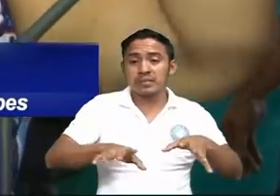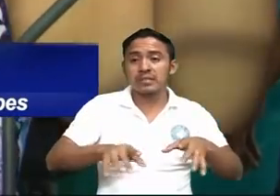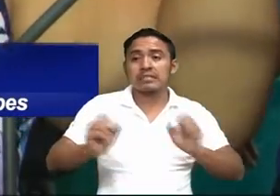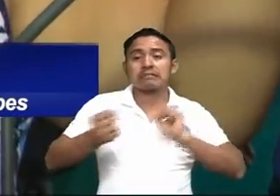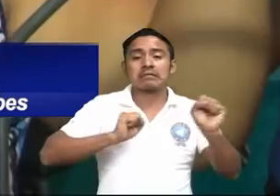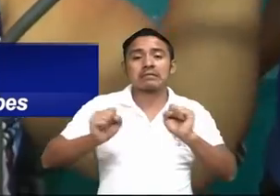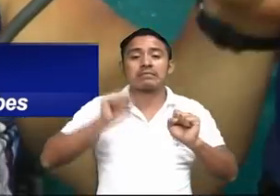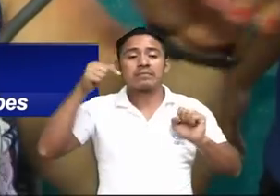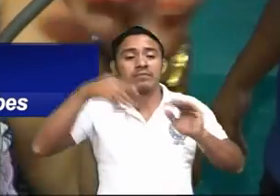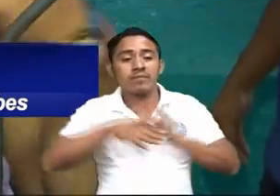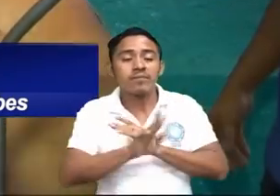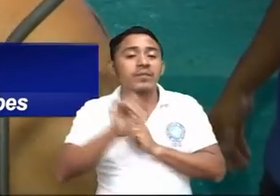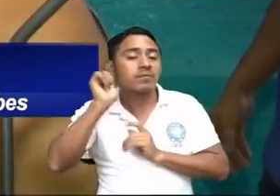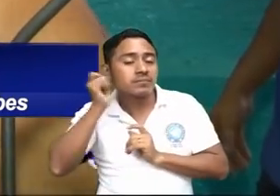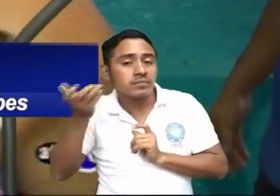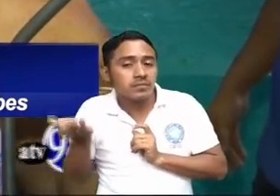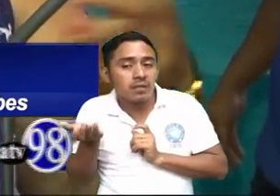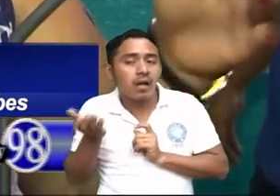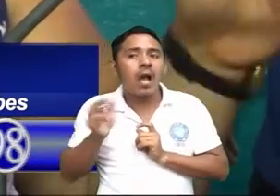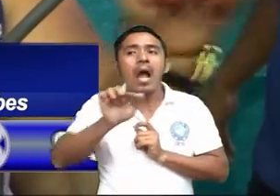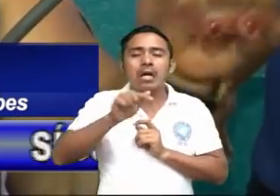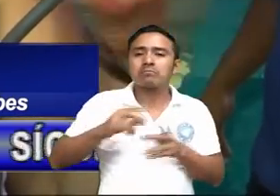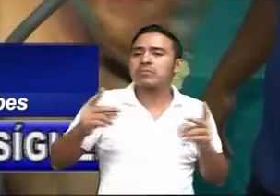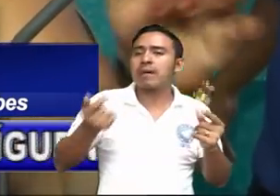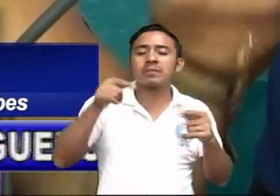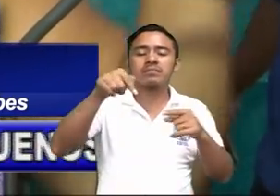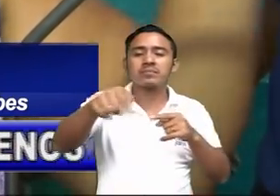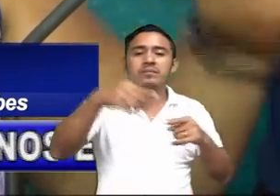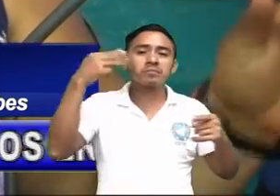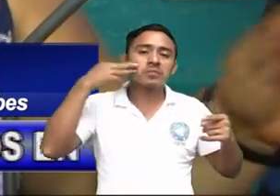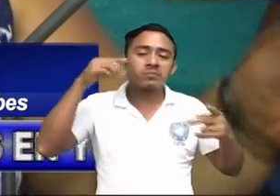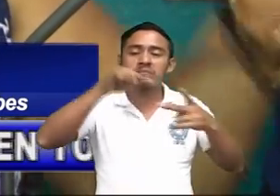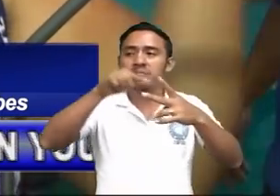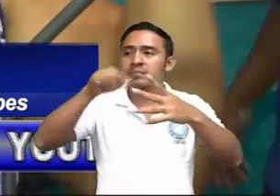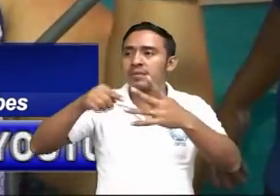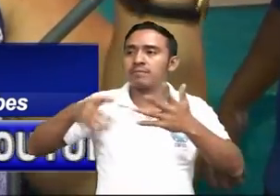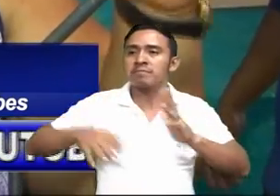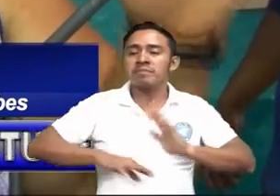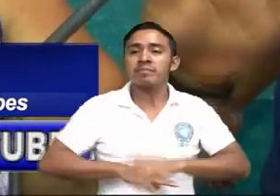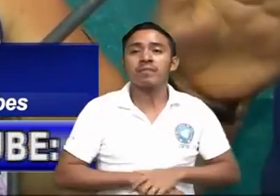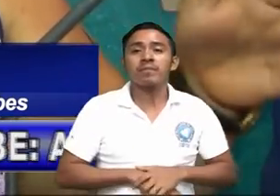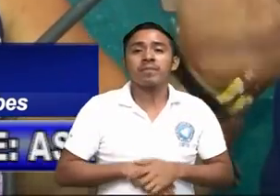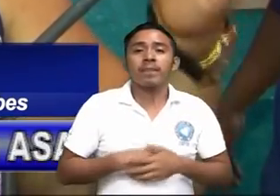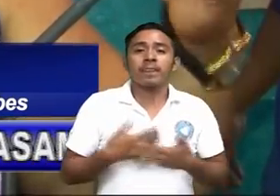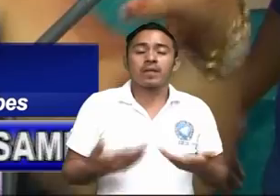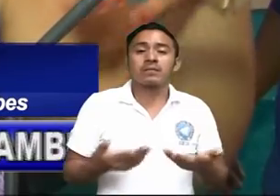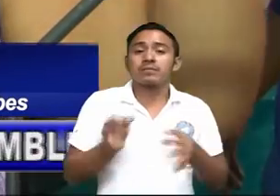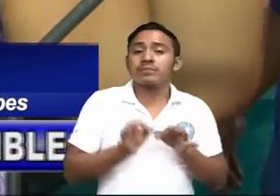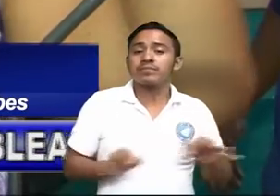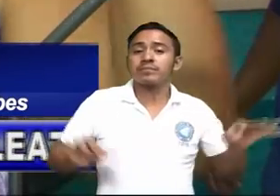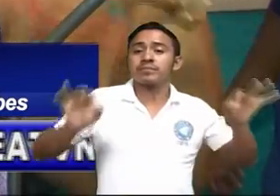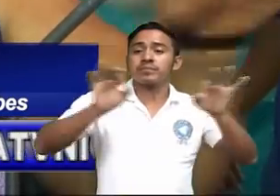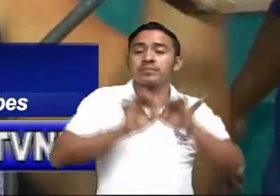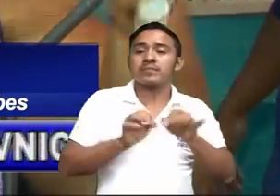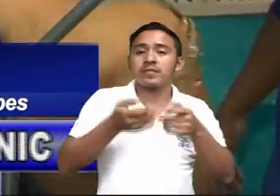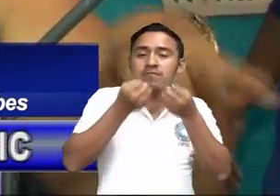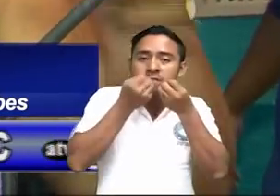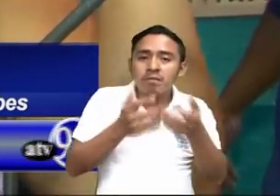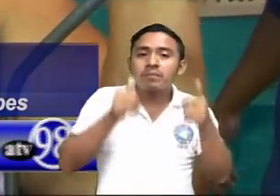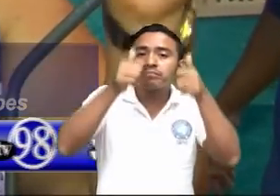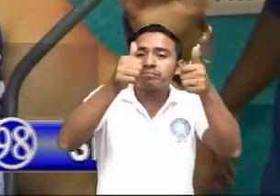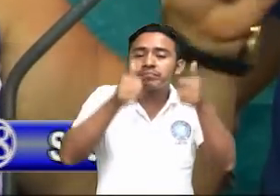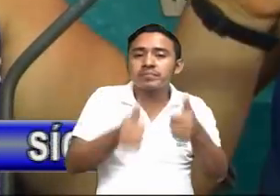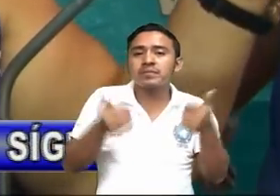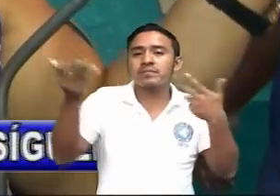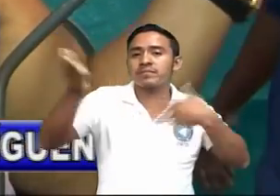corren a la radio y llaman y ahí nomasito hallan a las mamás y ya. Y lo importante es que vive anunciándolos a nosotros,